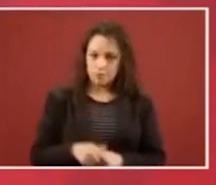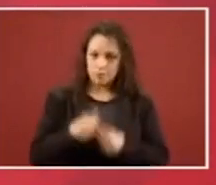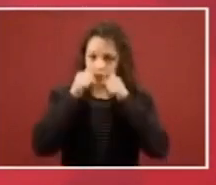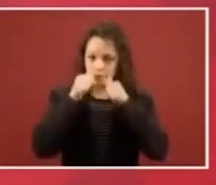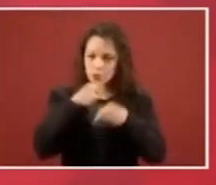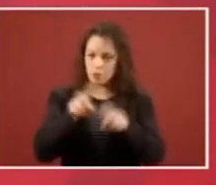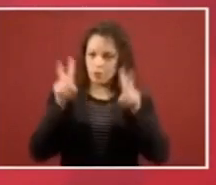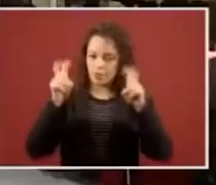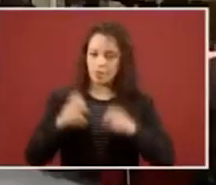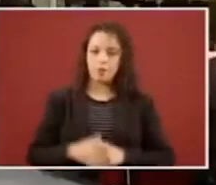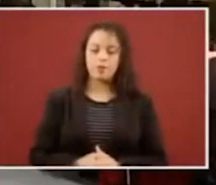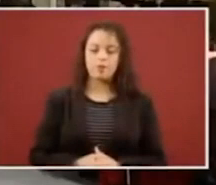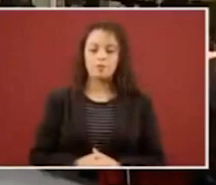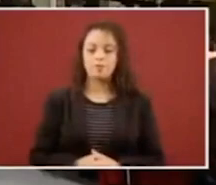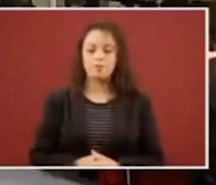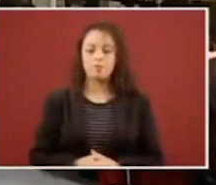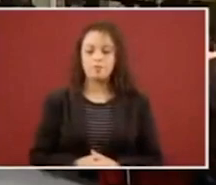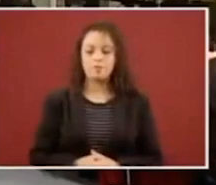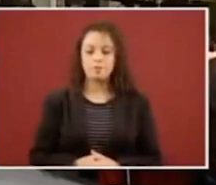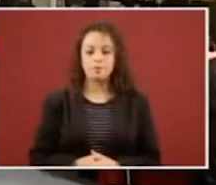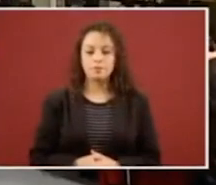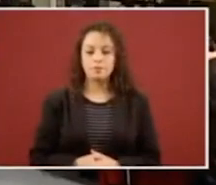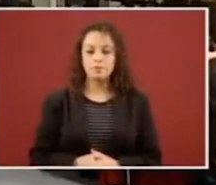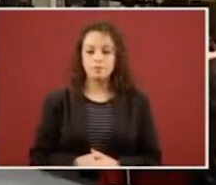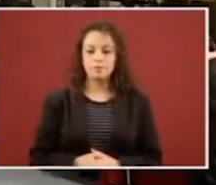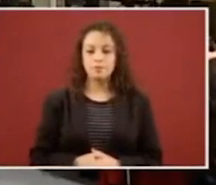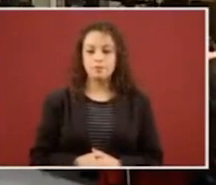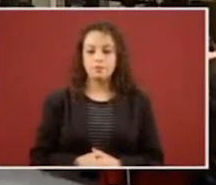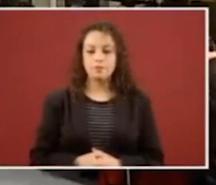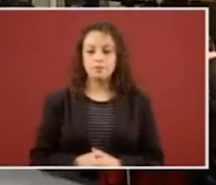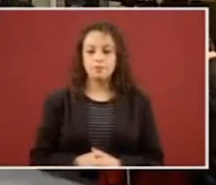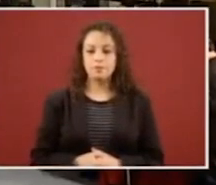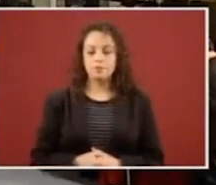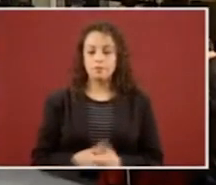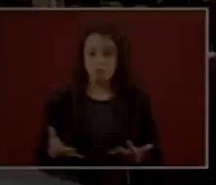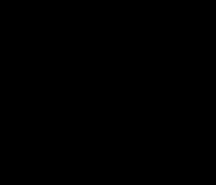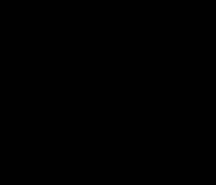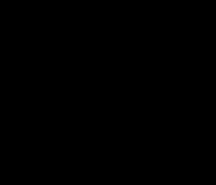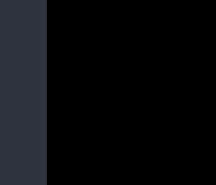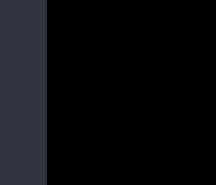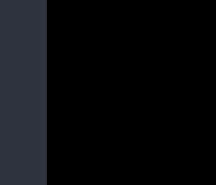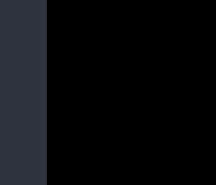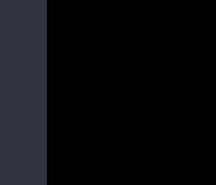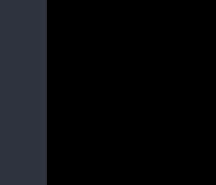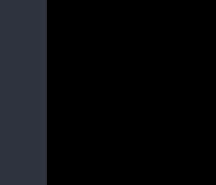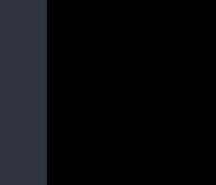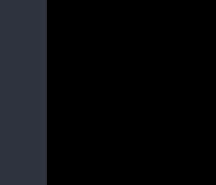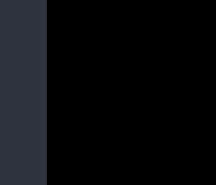Respetuoso de su autonomía, del fiscal, pero lo voy a pedir.